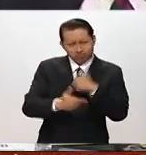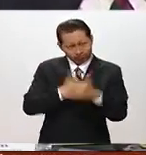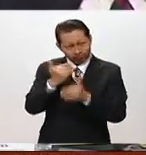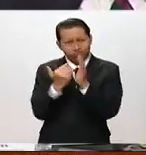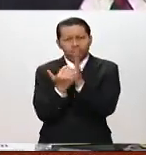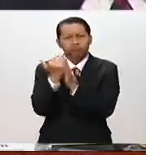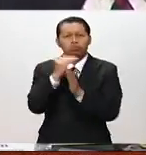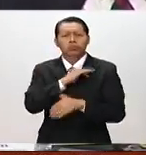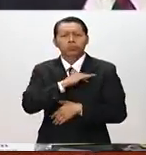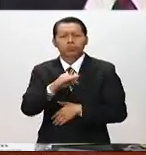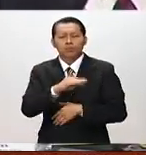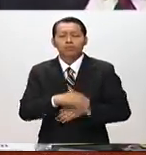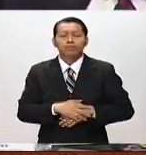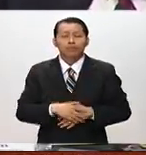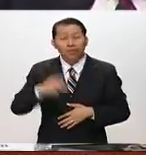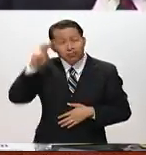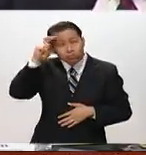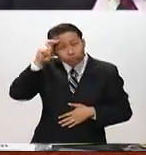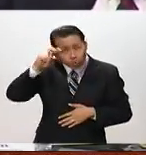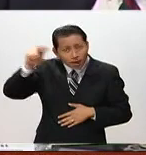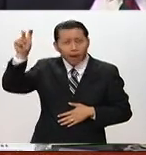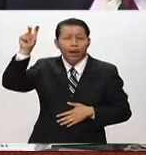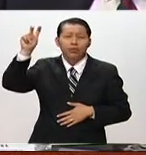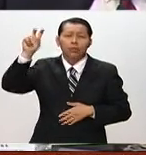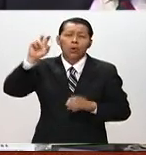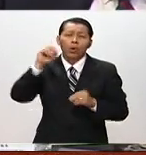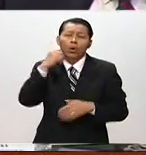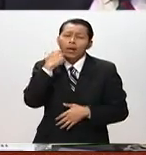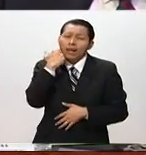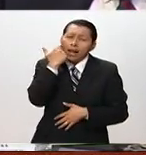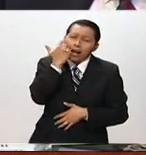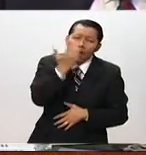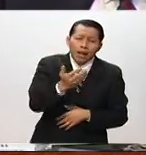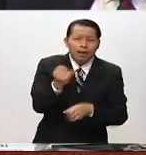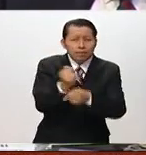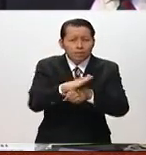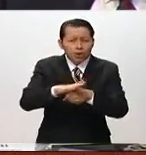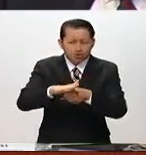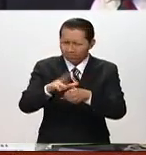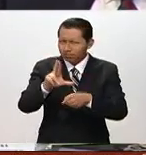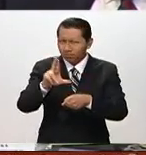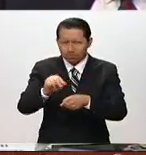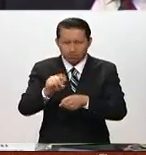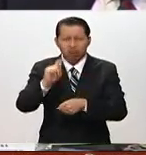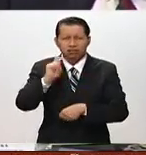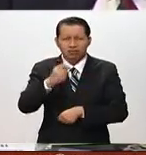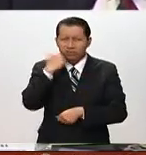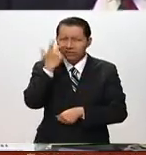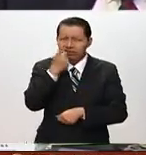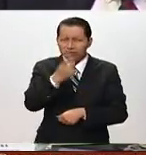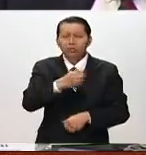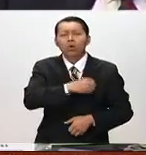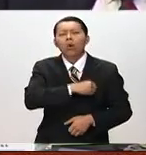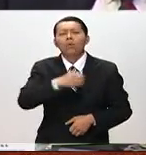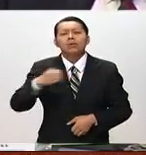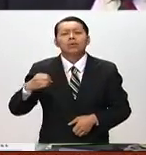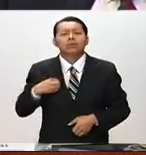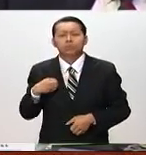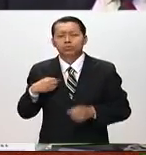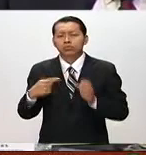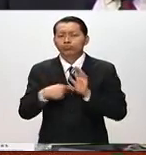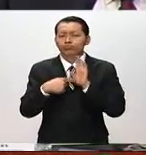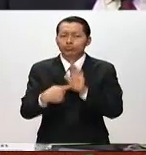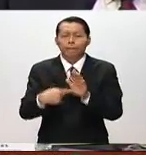es un exceso de ambición, sino una obligación plantearle al